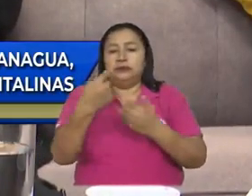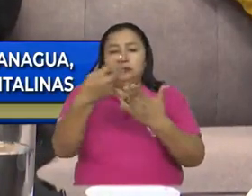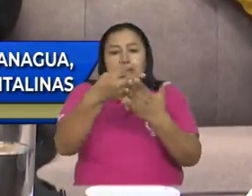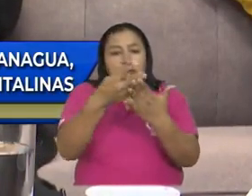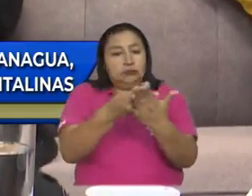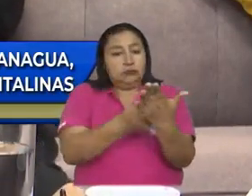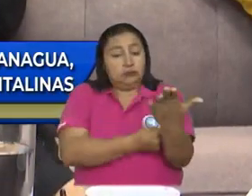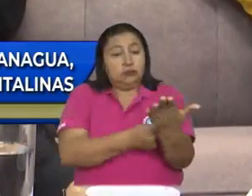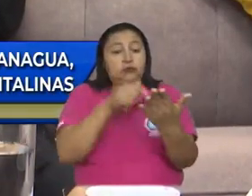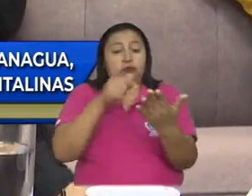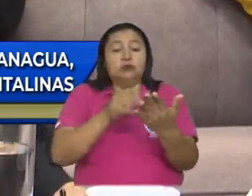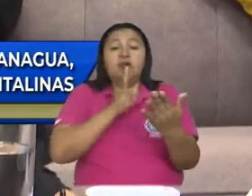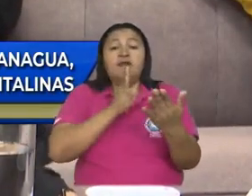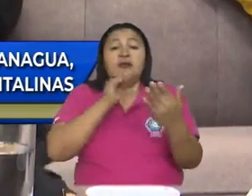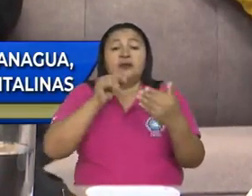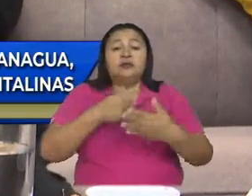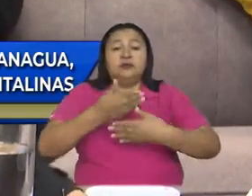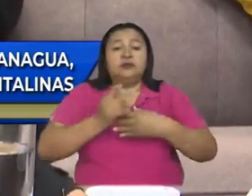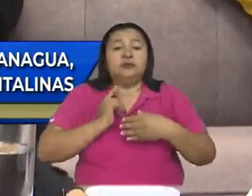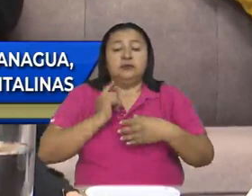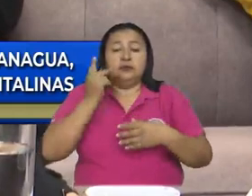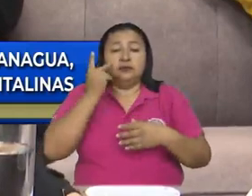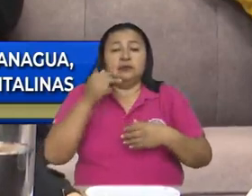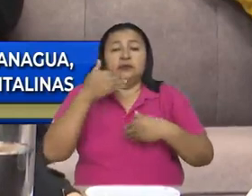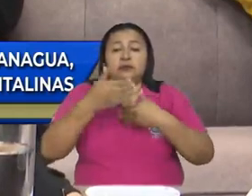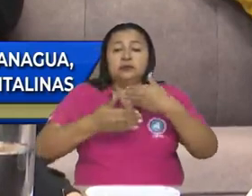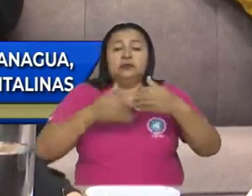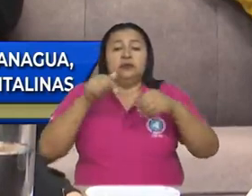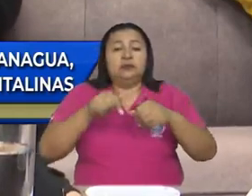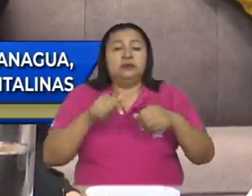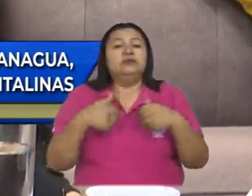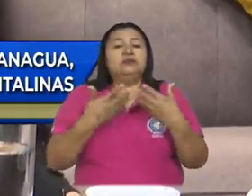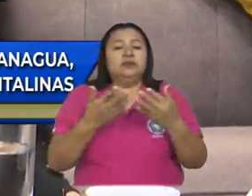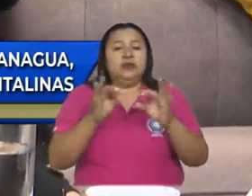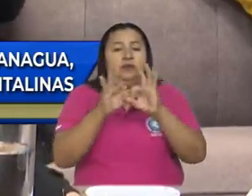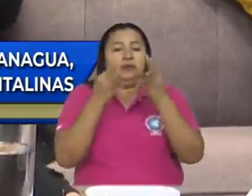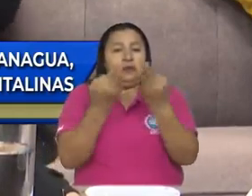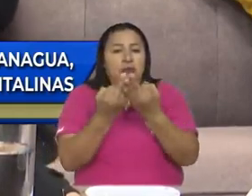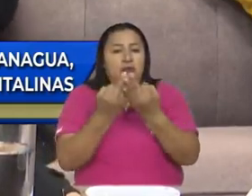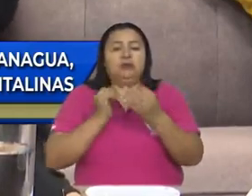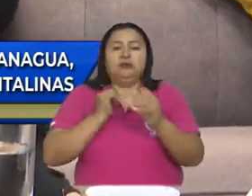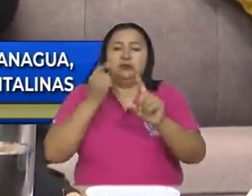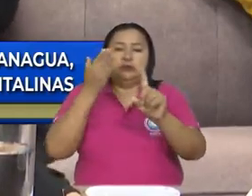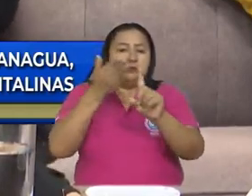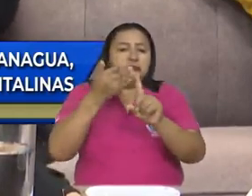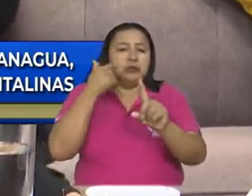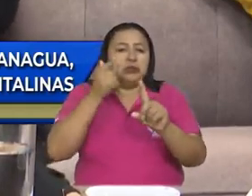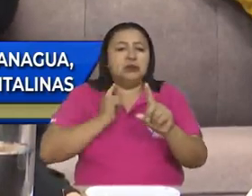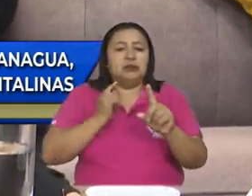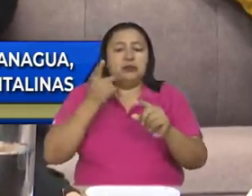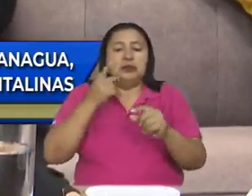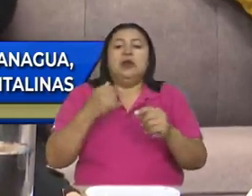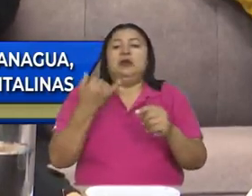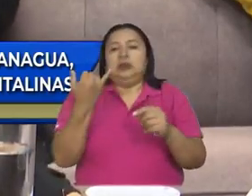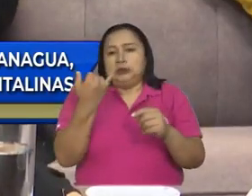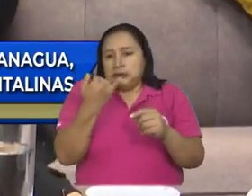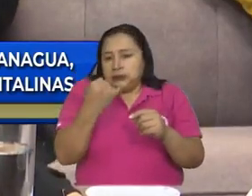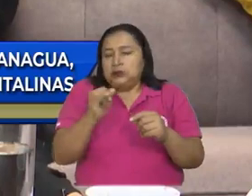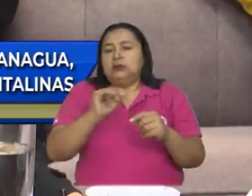proyectos donde tenga que ver que a la familia directamente, donde van a haber obviamente